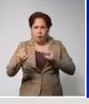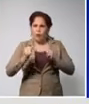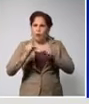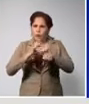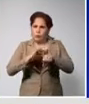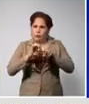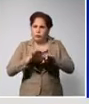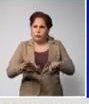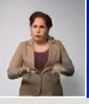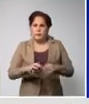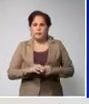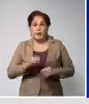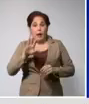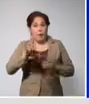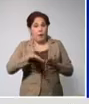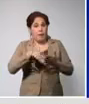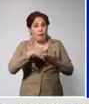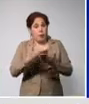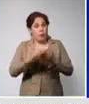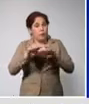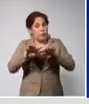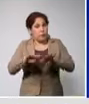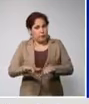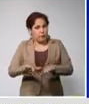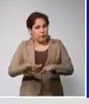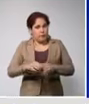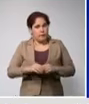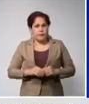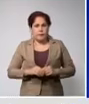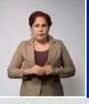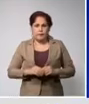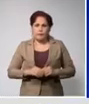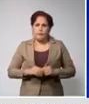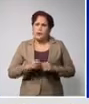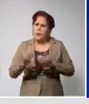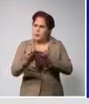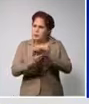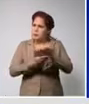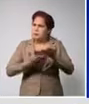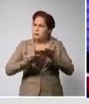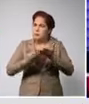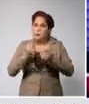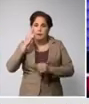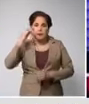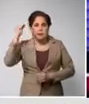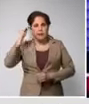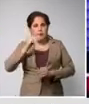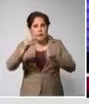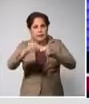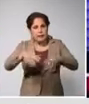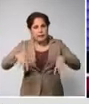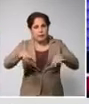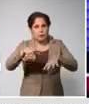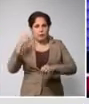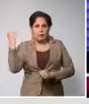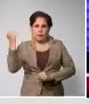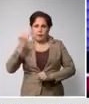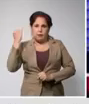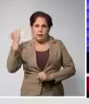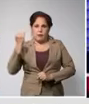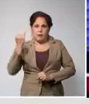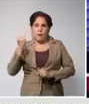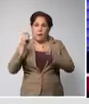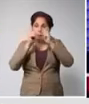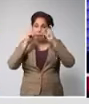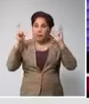entonces, doctor, hacer una pausa en nuestro habitual diálogo e intercambio para conocer la situación internacional debido al impacto de